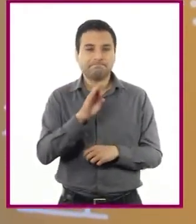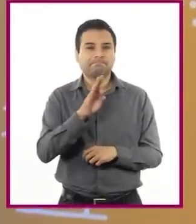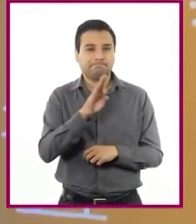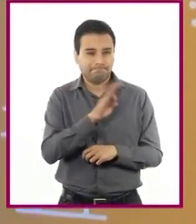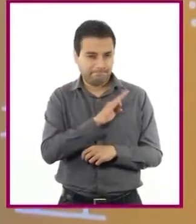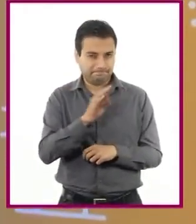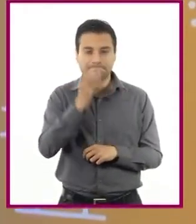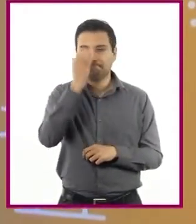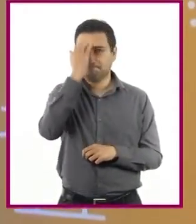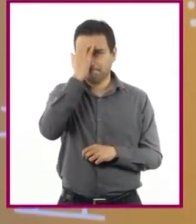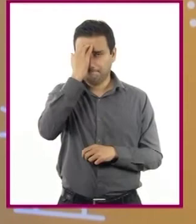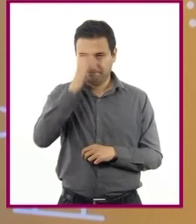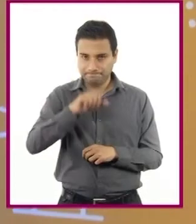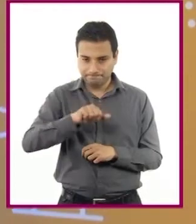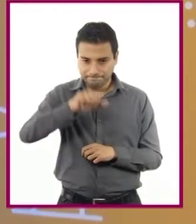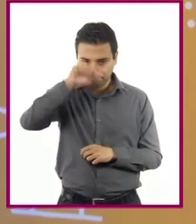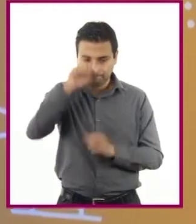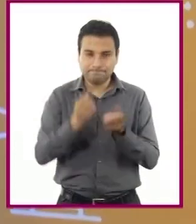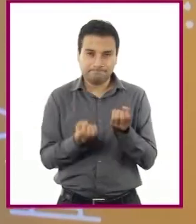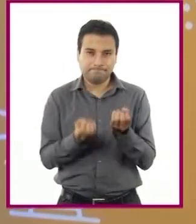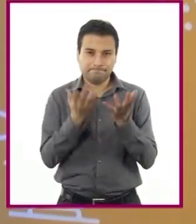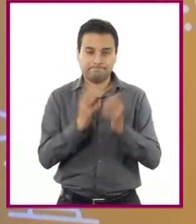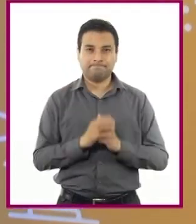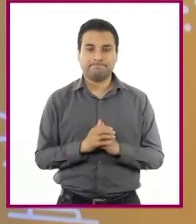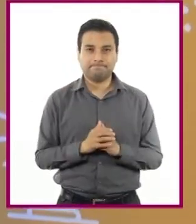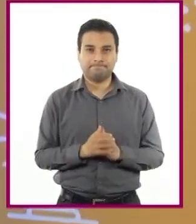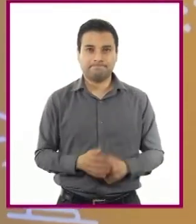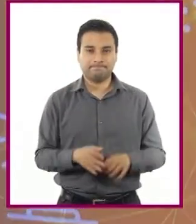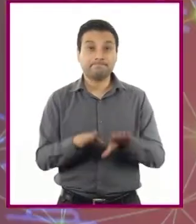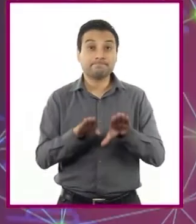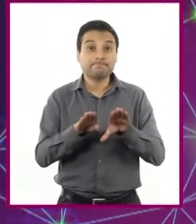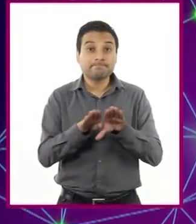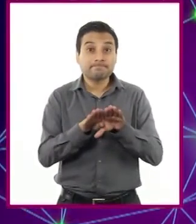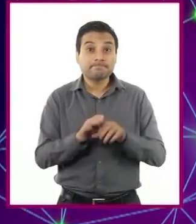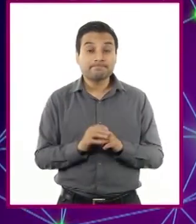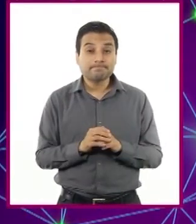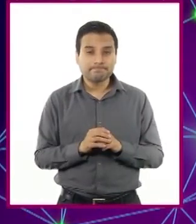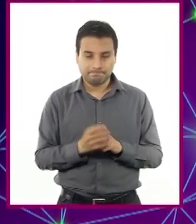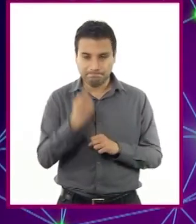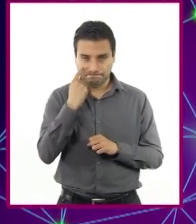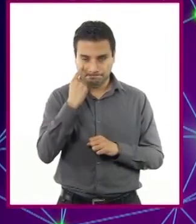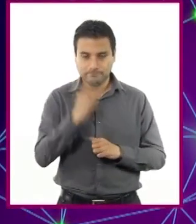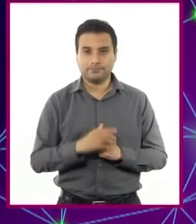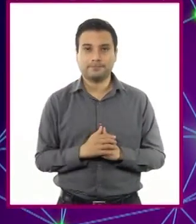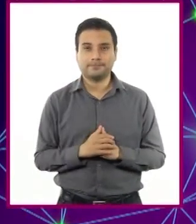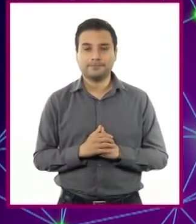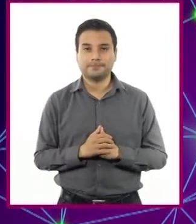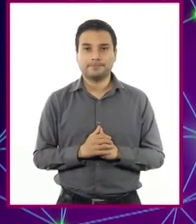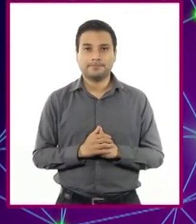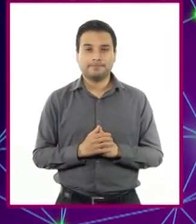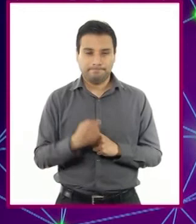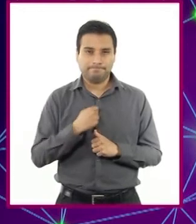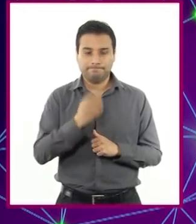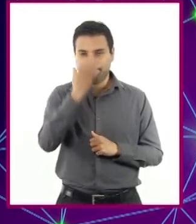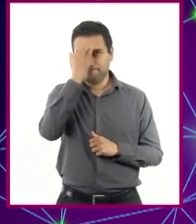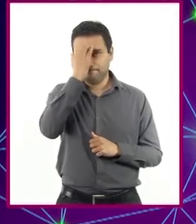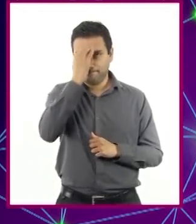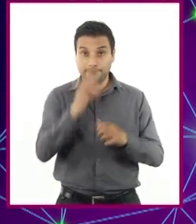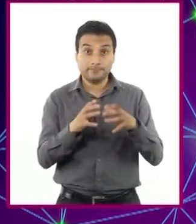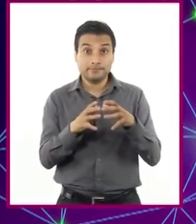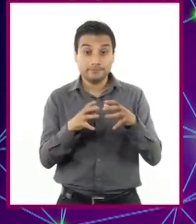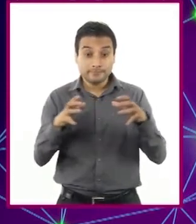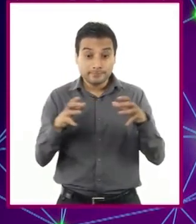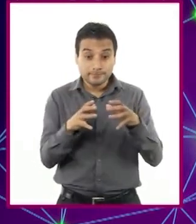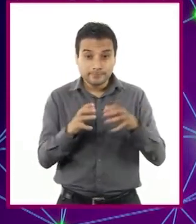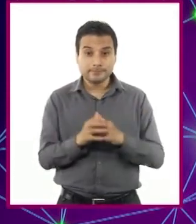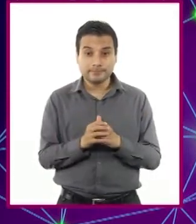el valor de la altura del envase de jugo para lograr el volumen deseado. Si sabemos que el volumen es igual